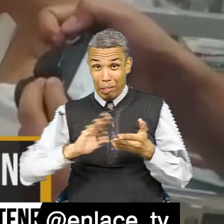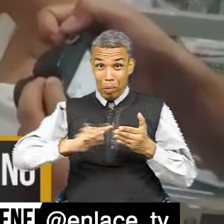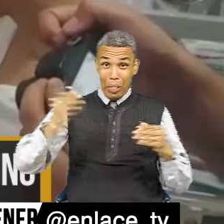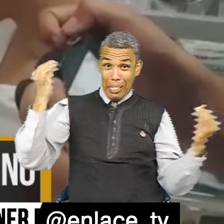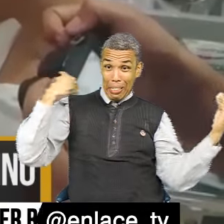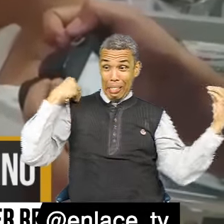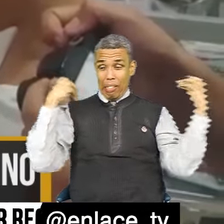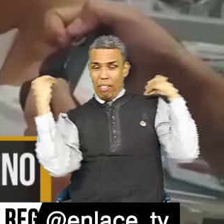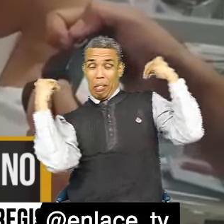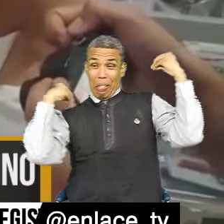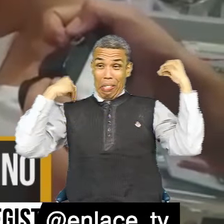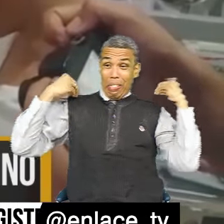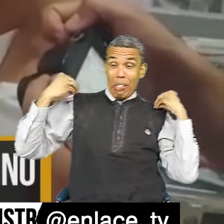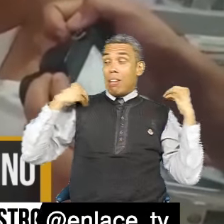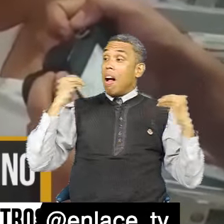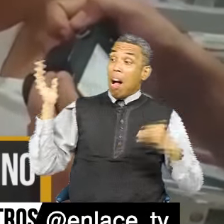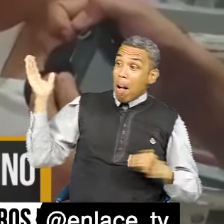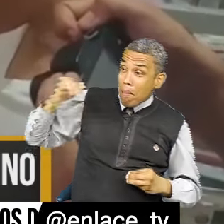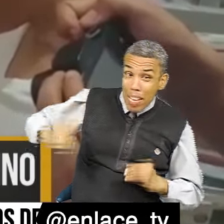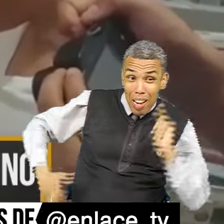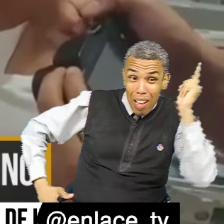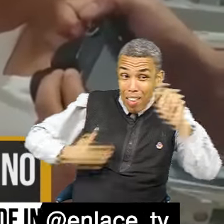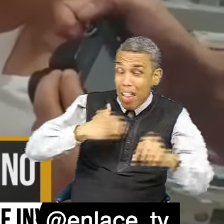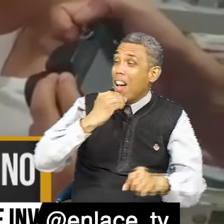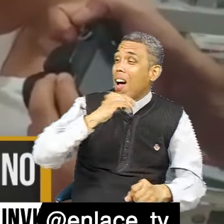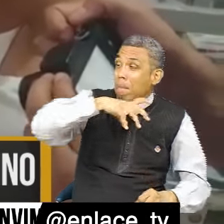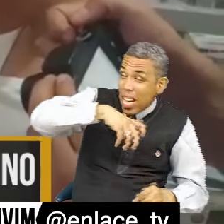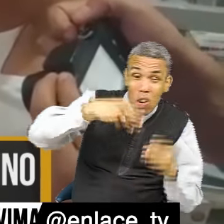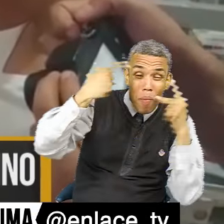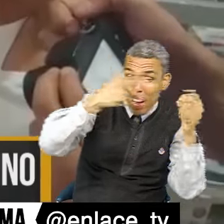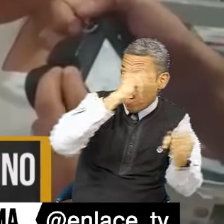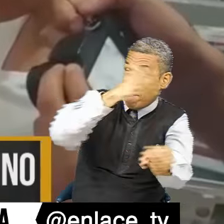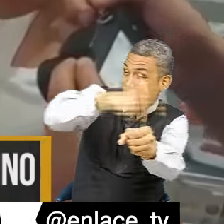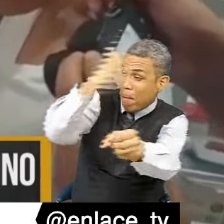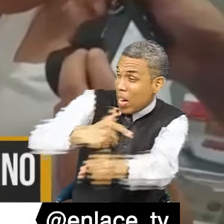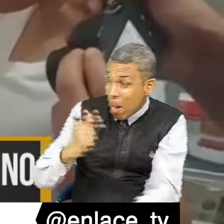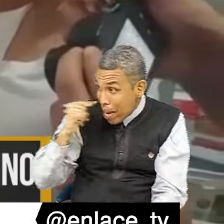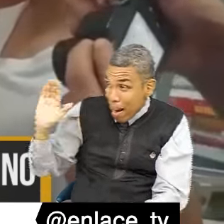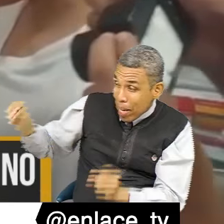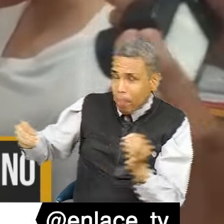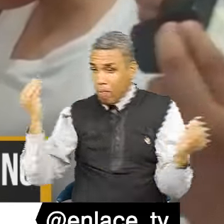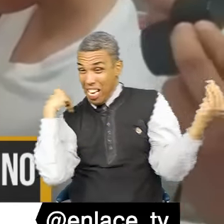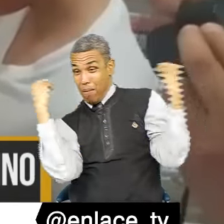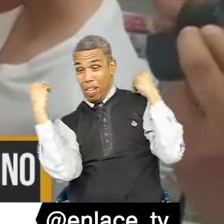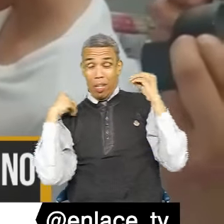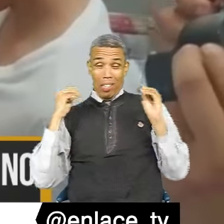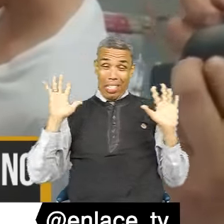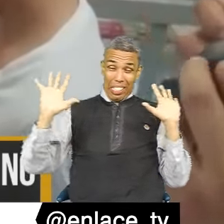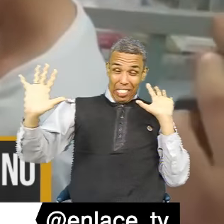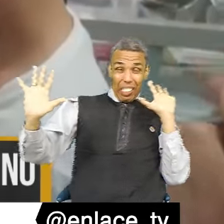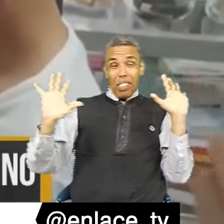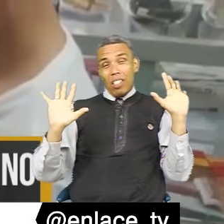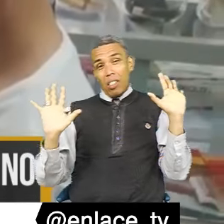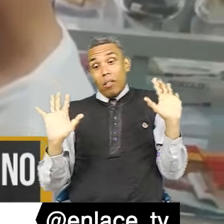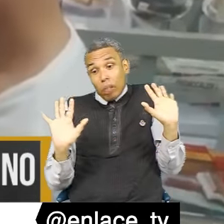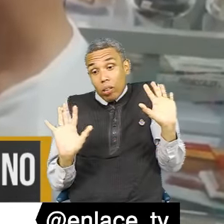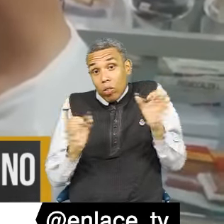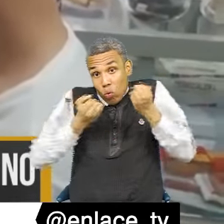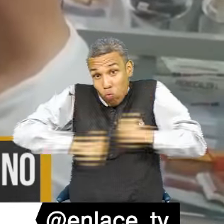como animalistas independientes unirnos con las fundaciones, unirnos también con la policía ambiental para poder disminuir estos